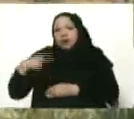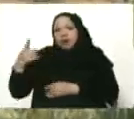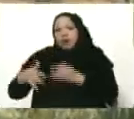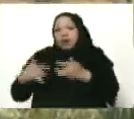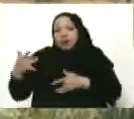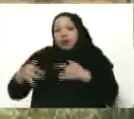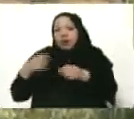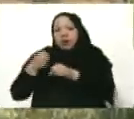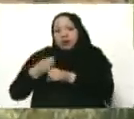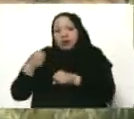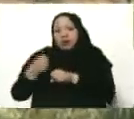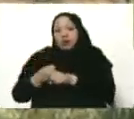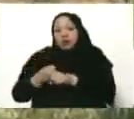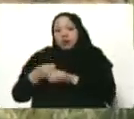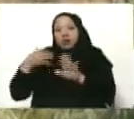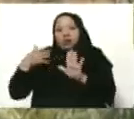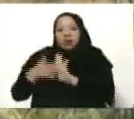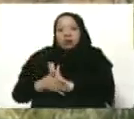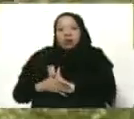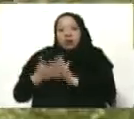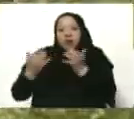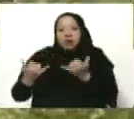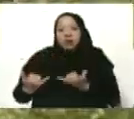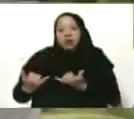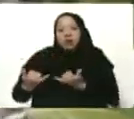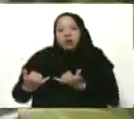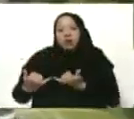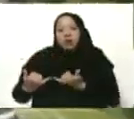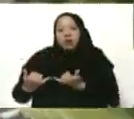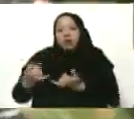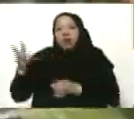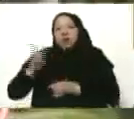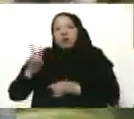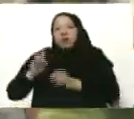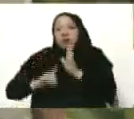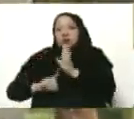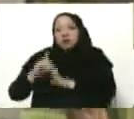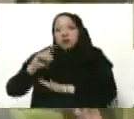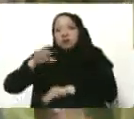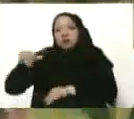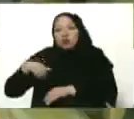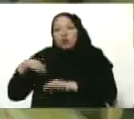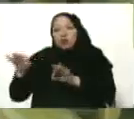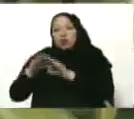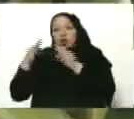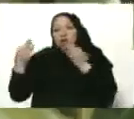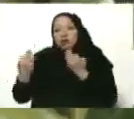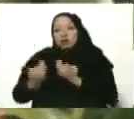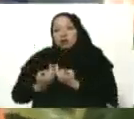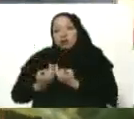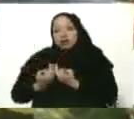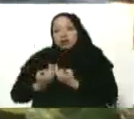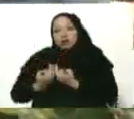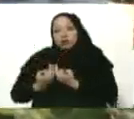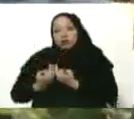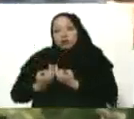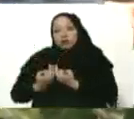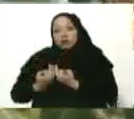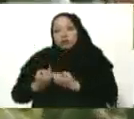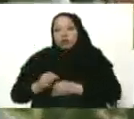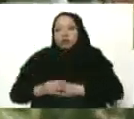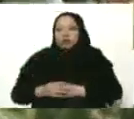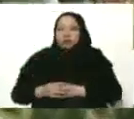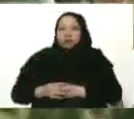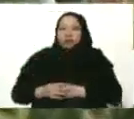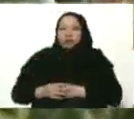que vamos a ir tomando con respecto y con arreglo a beneficiar a esta familia y por supuesto dignificarla. Son 52 familias